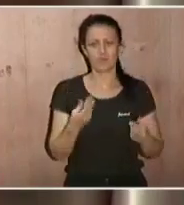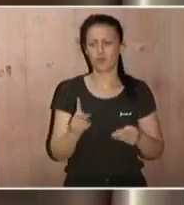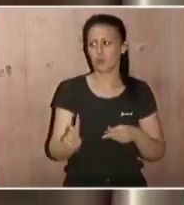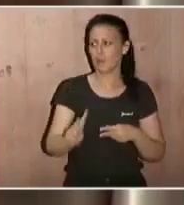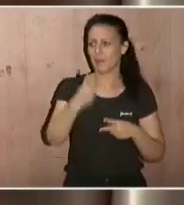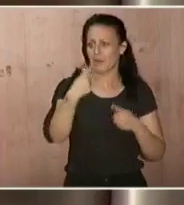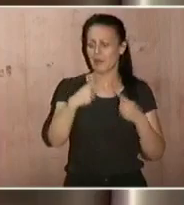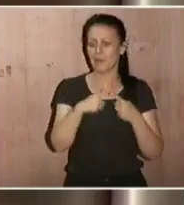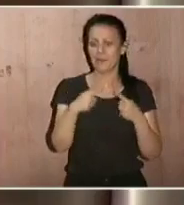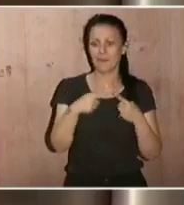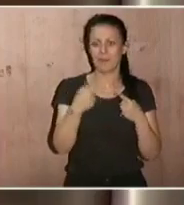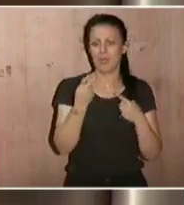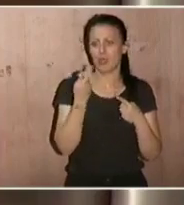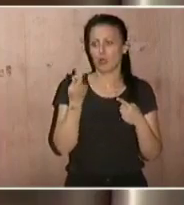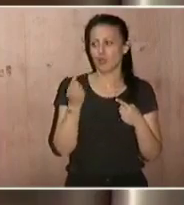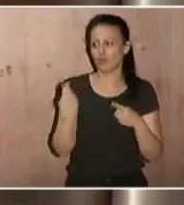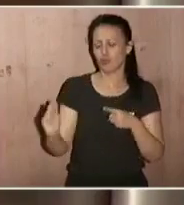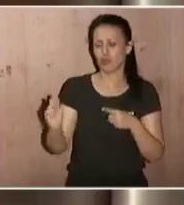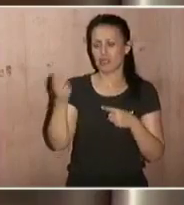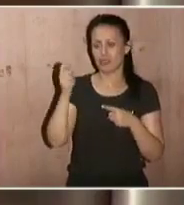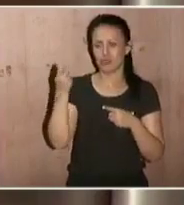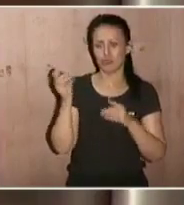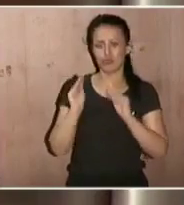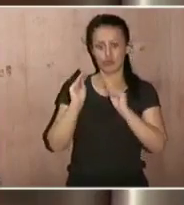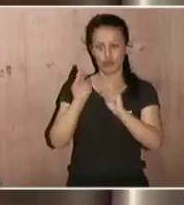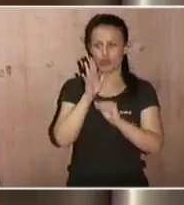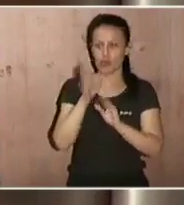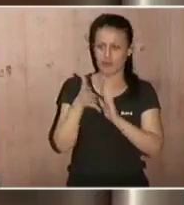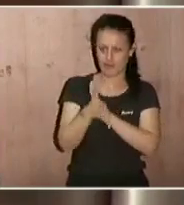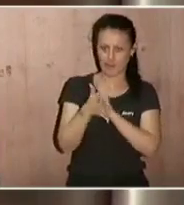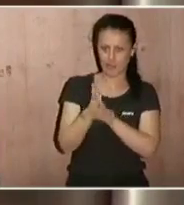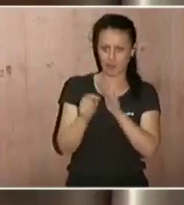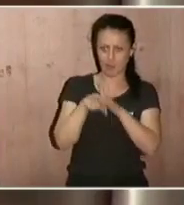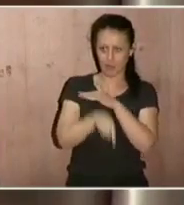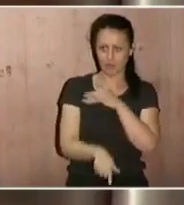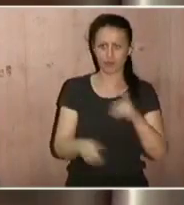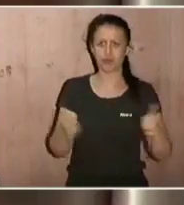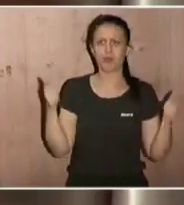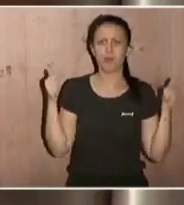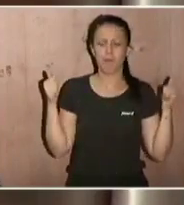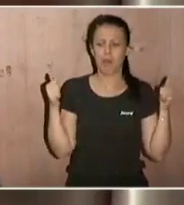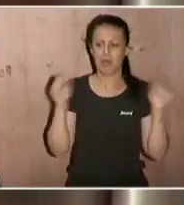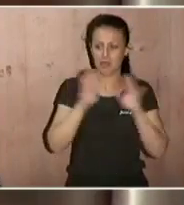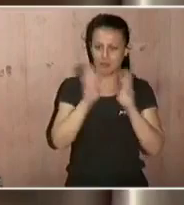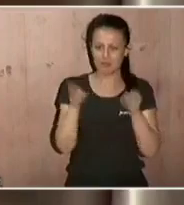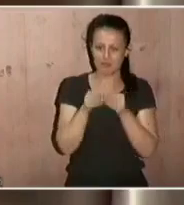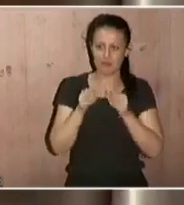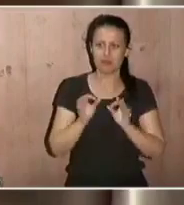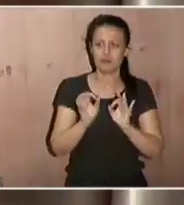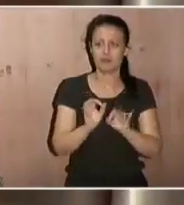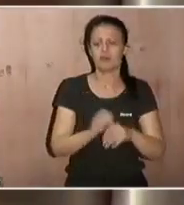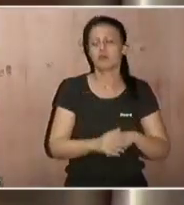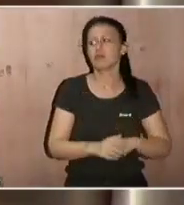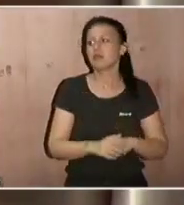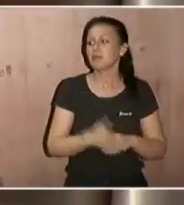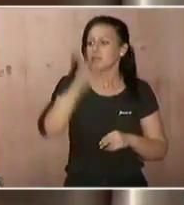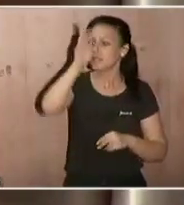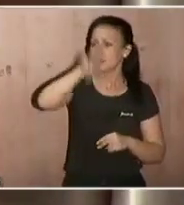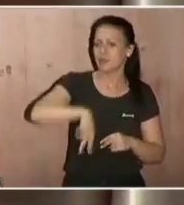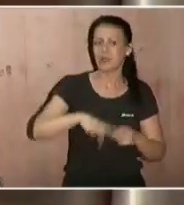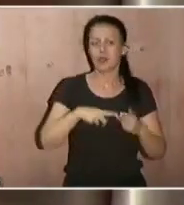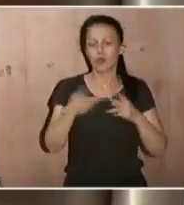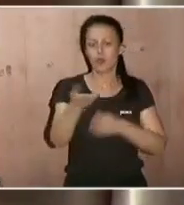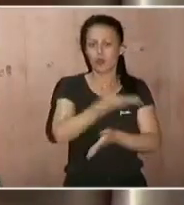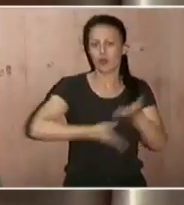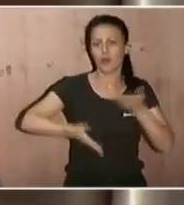término, los méritos objetivos que expondré enseguida de la manera más clara y sintética posible, pero asimismo su